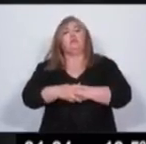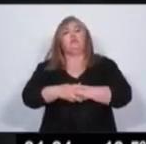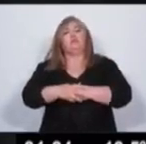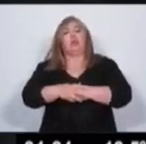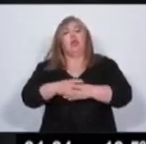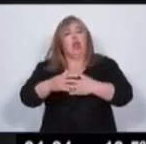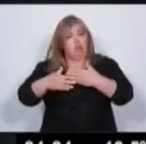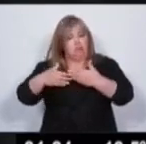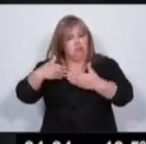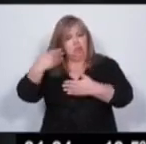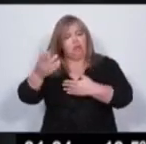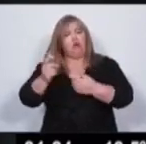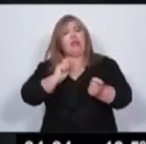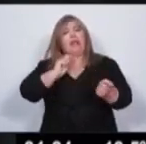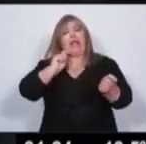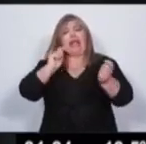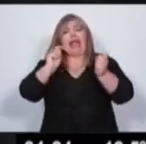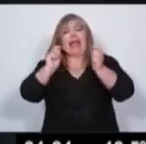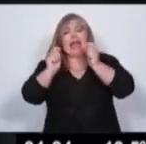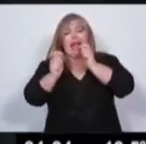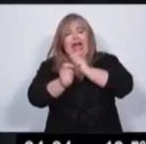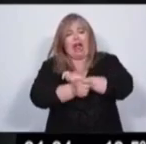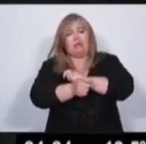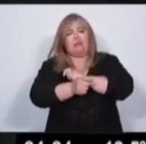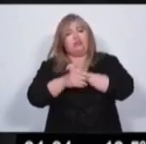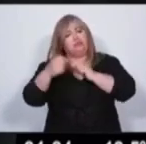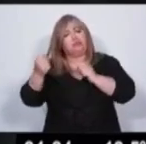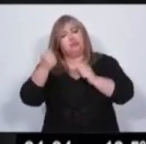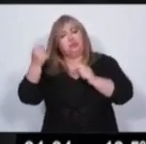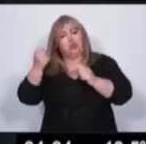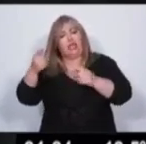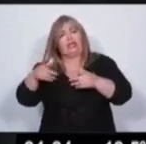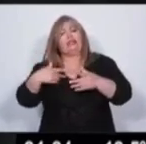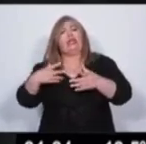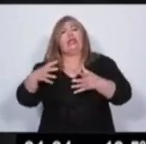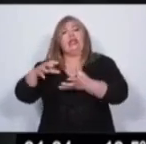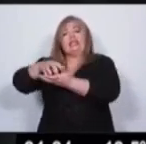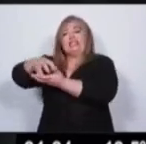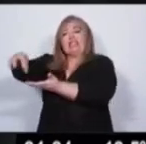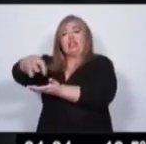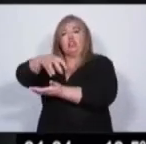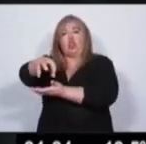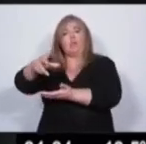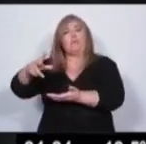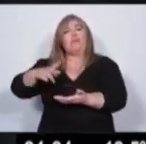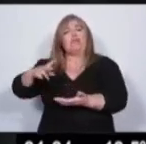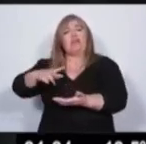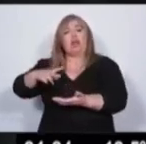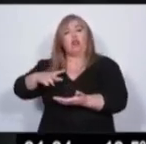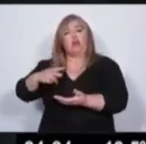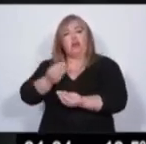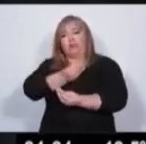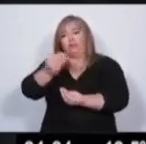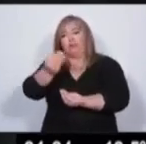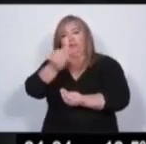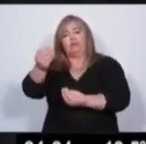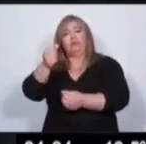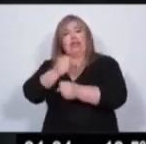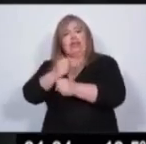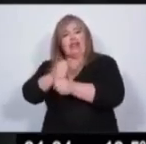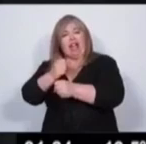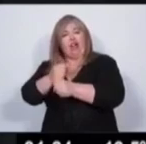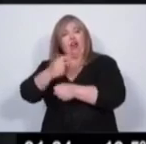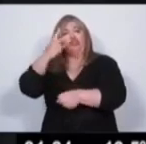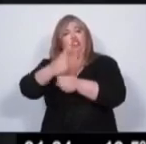cambios sustantivos en la vinculación con el sector privado laboral en el ciclo medio